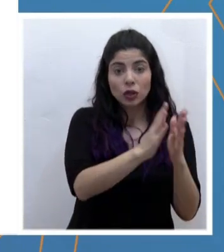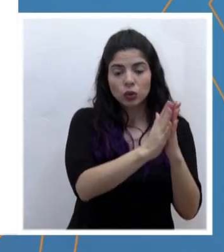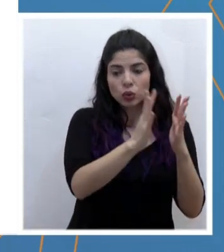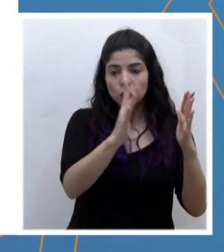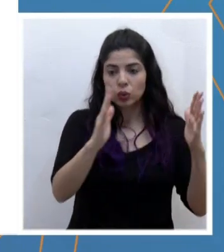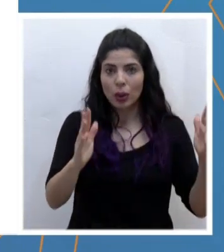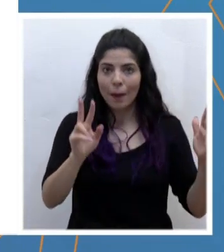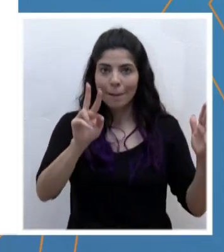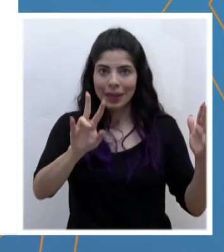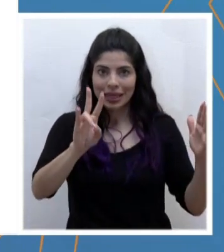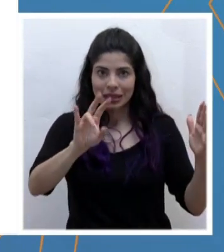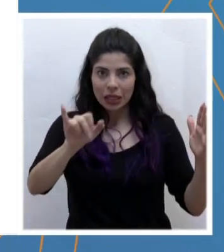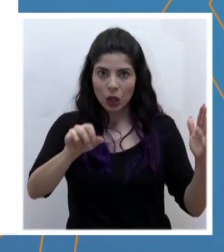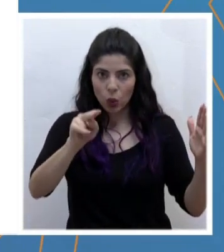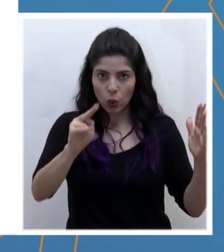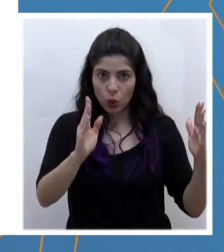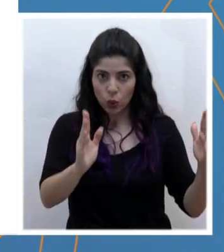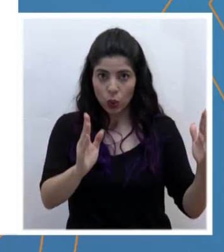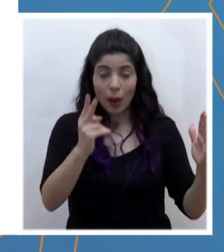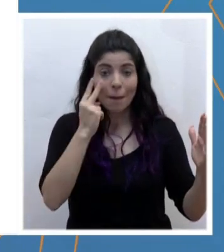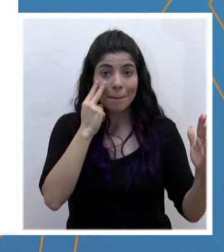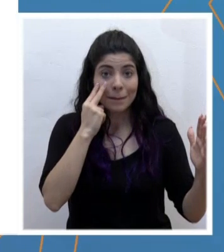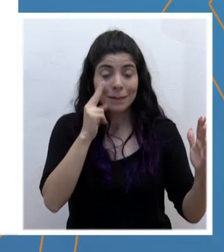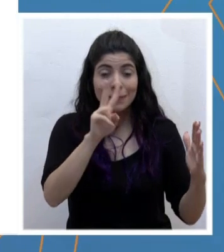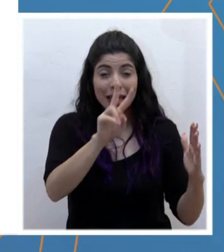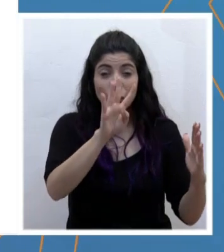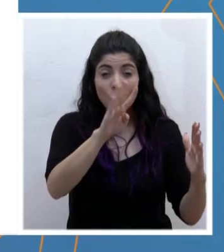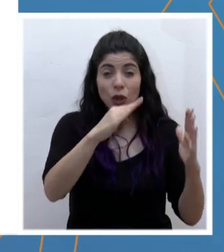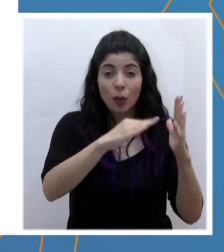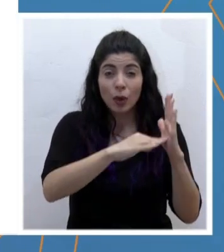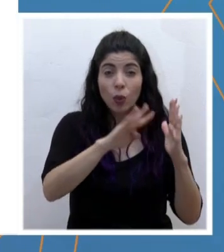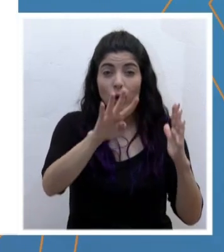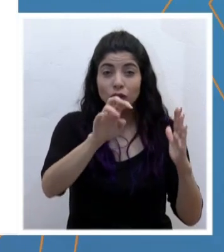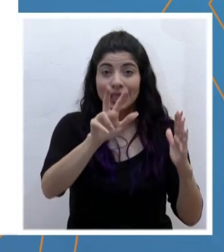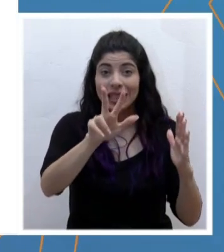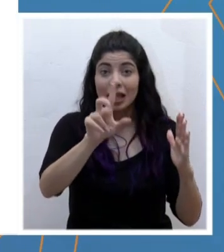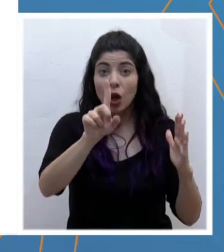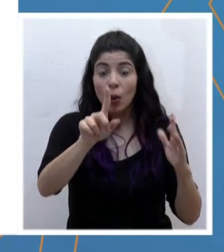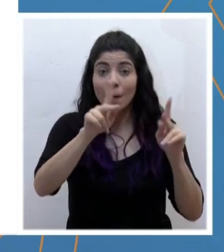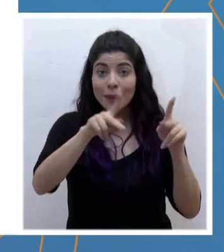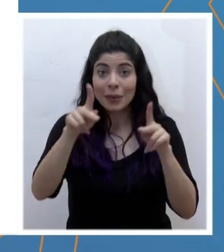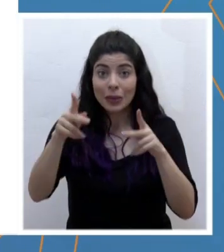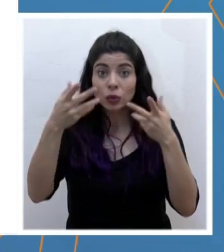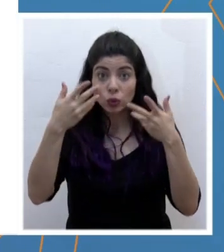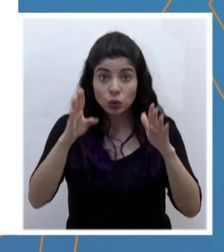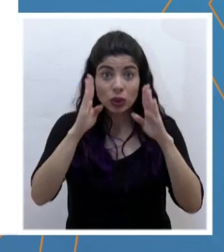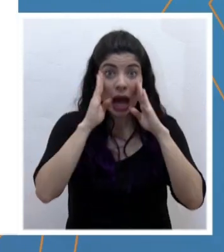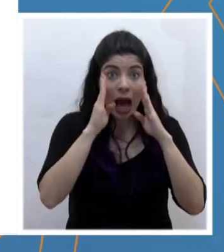junio. Y podemos ver que de las 24.431 personas atendidas,